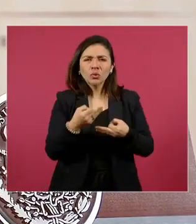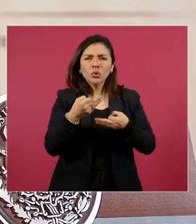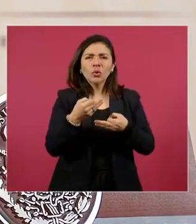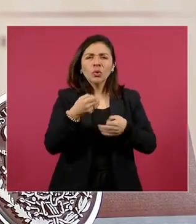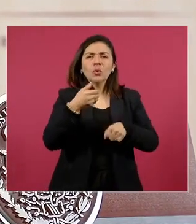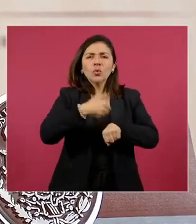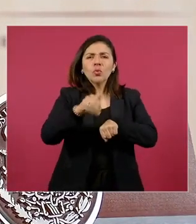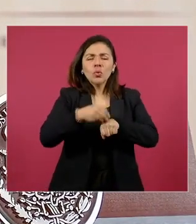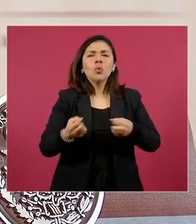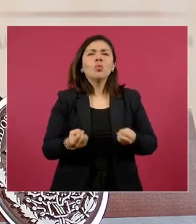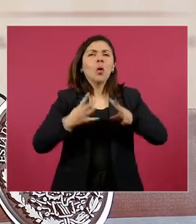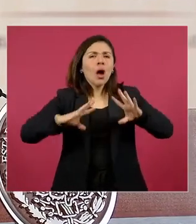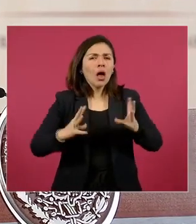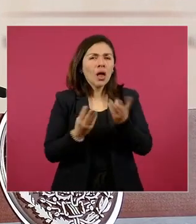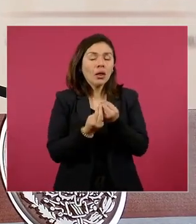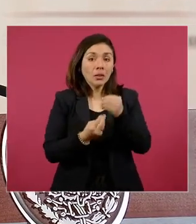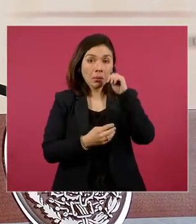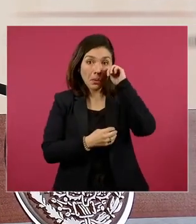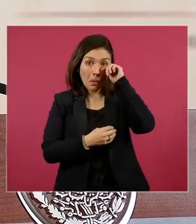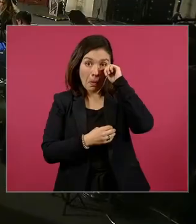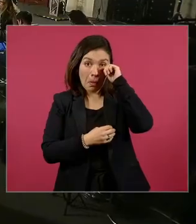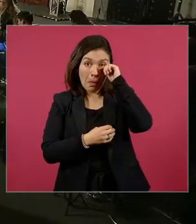dato.